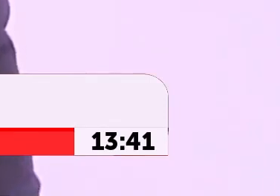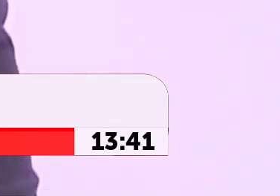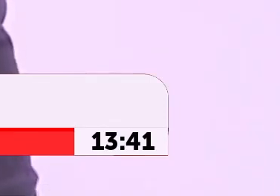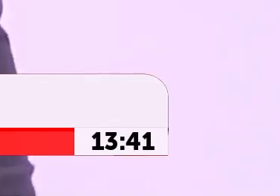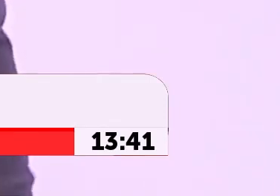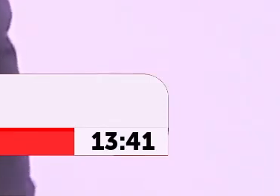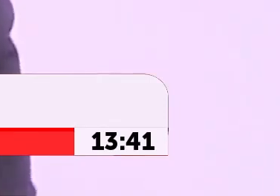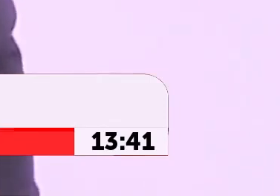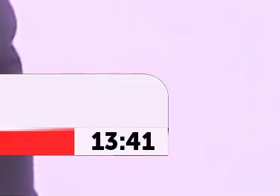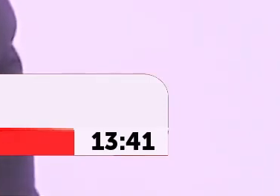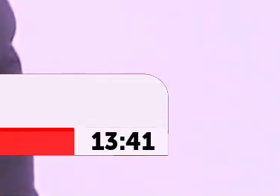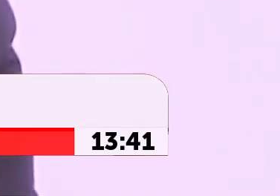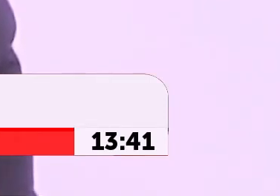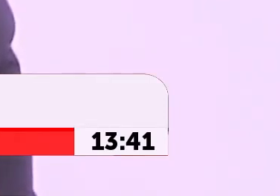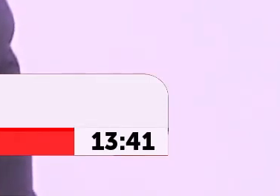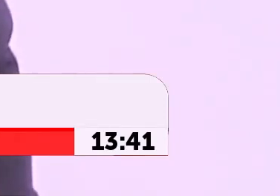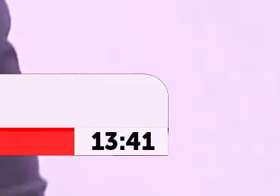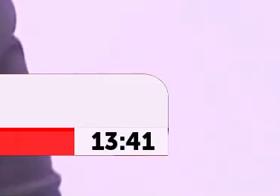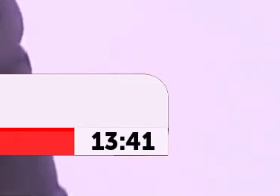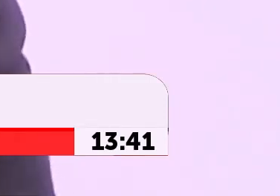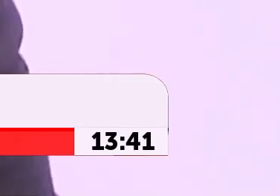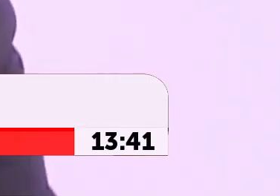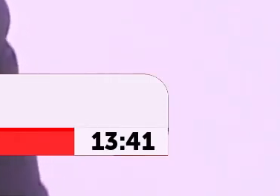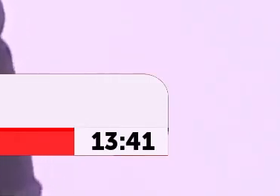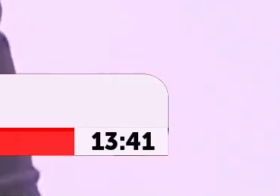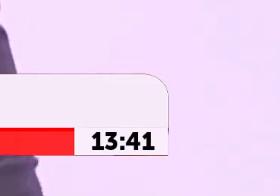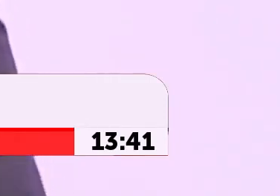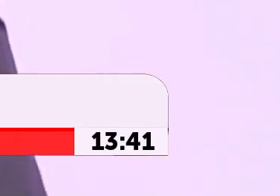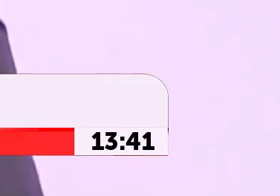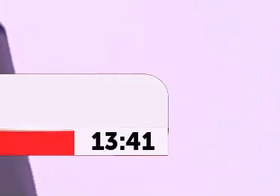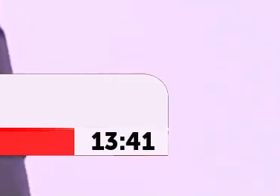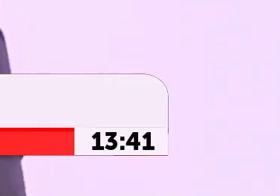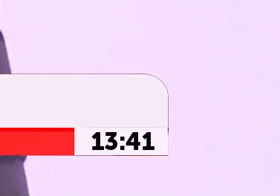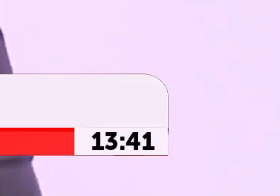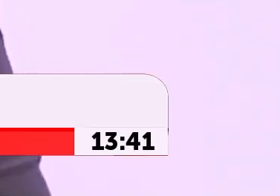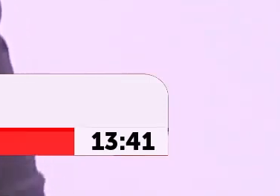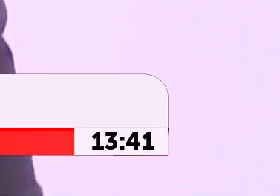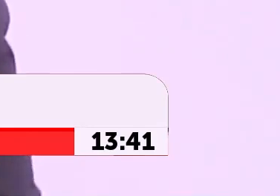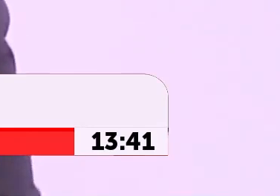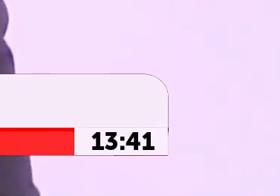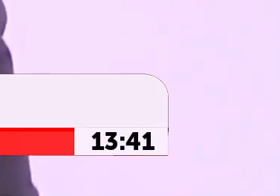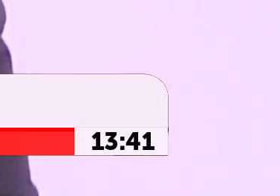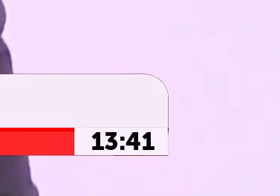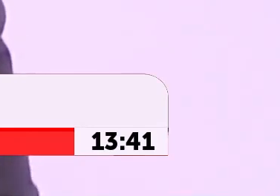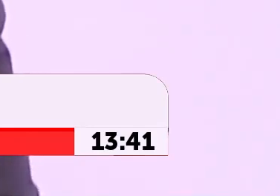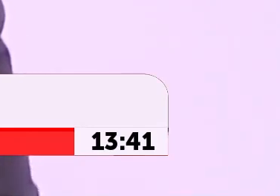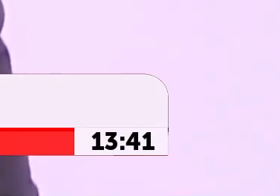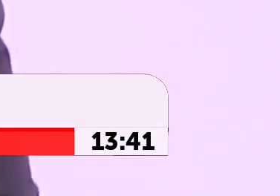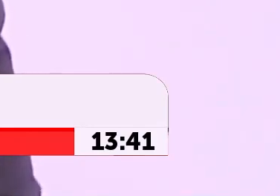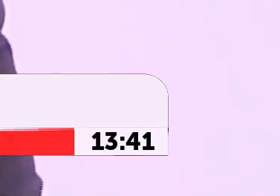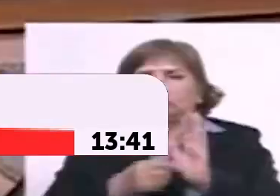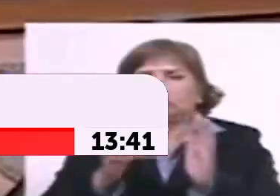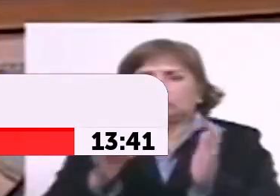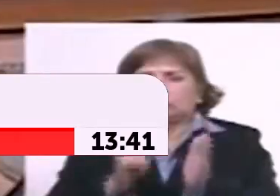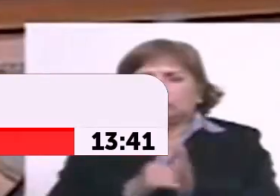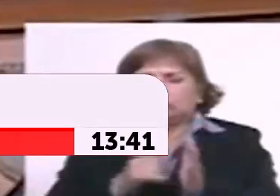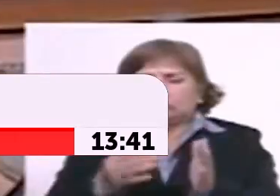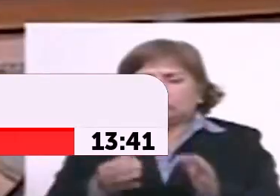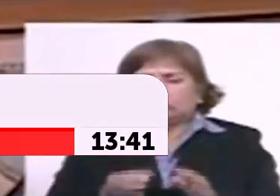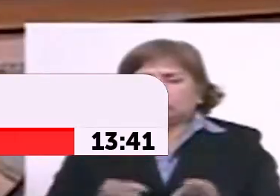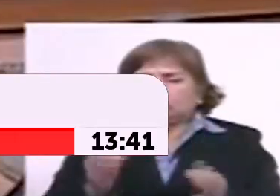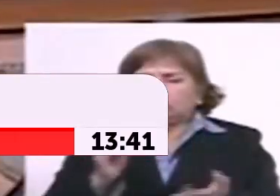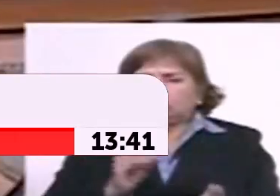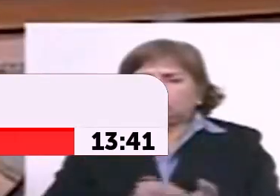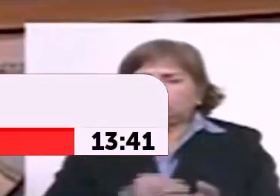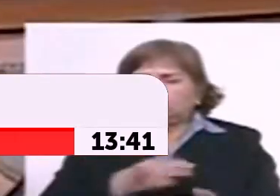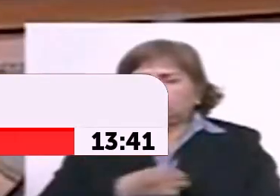también en un determinado momento el congresista y de aventura le pregunta si tiene pensado renunciar a su cargo a lo que el